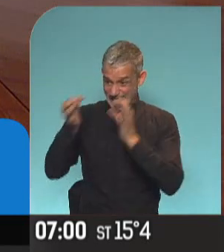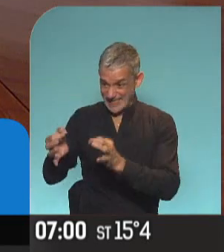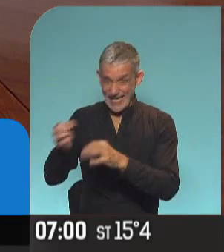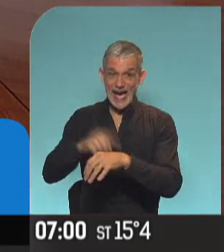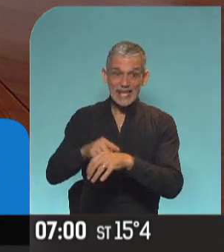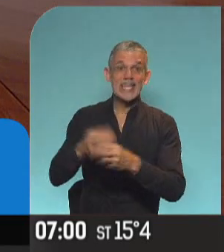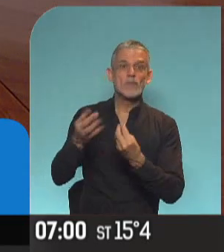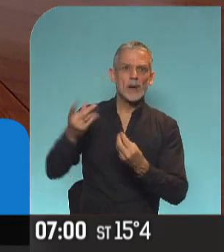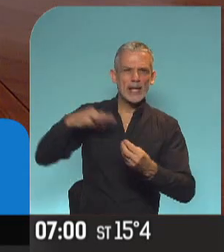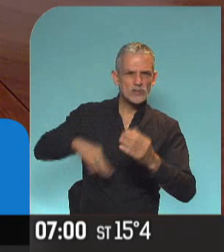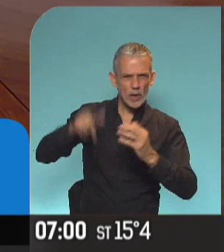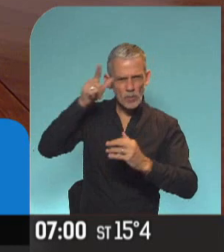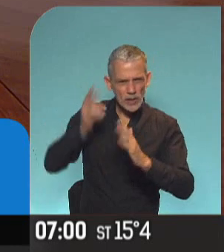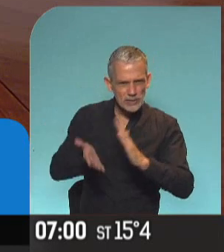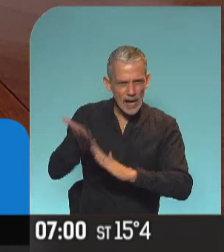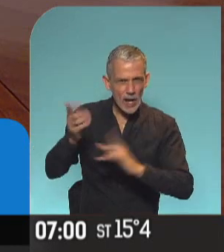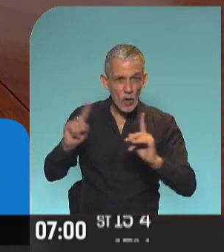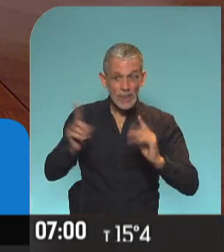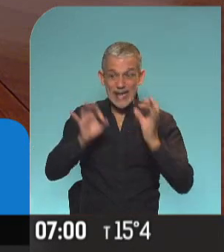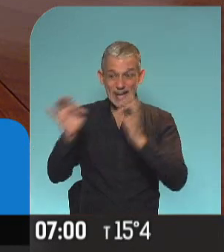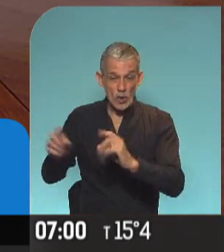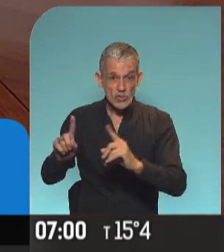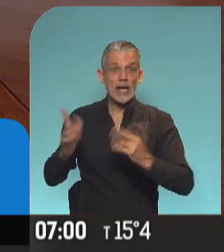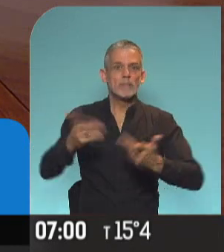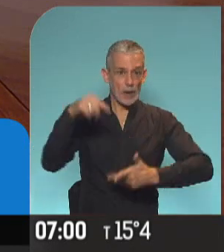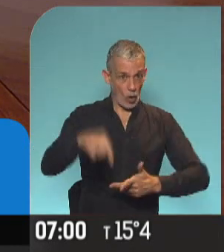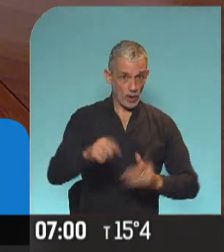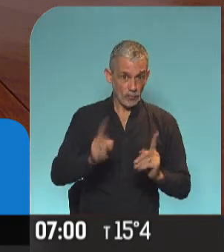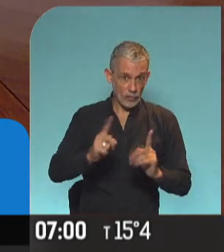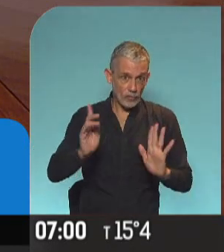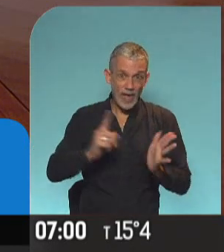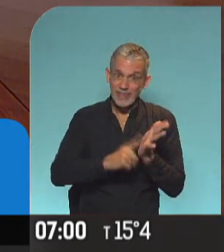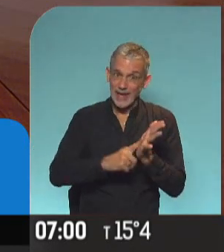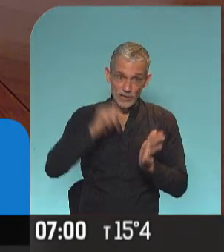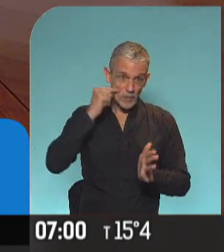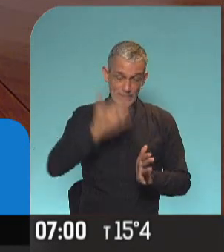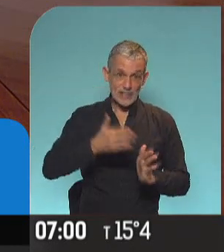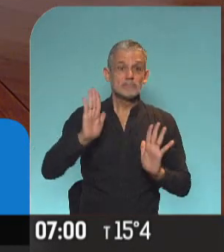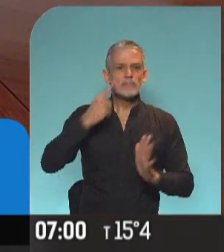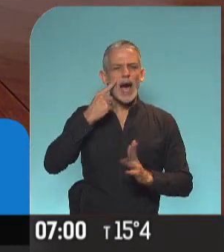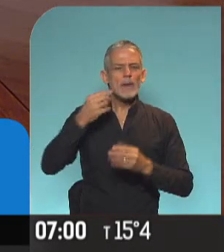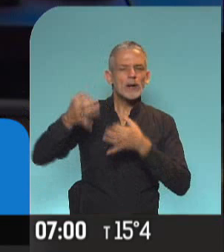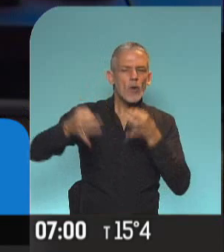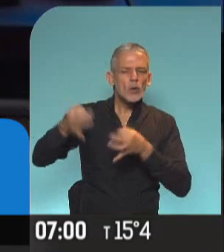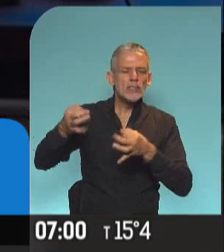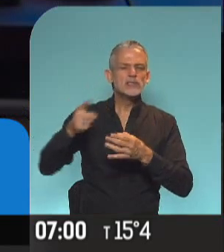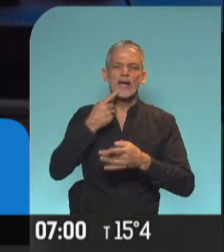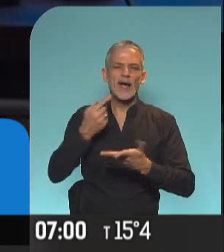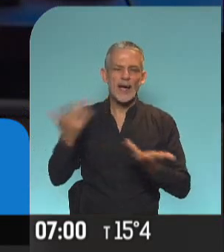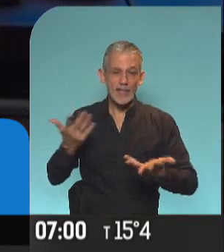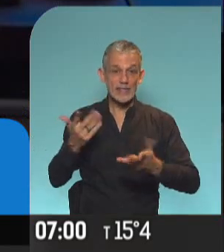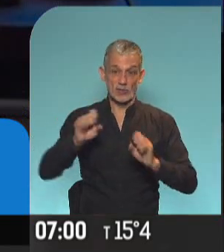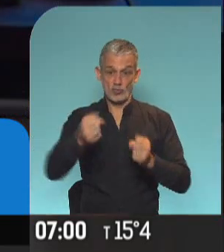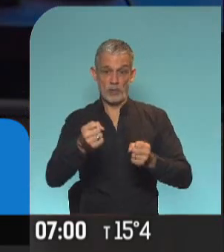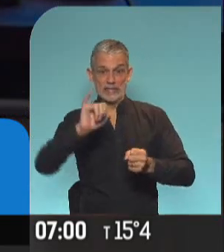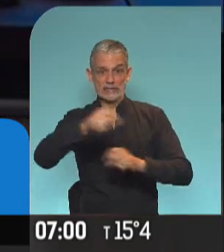tiempo para solventar el aumento de la policía bonaerense. Hoy está vigente. Hoy está vigente. Hasta que no haya una medida que lo suspenda, y